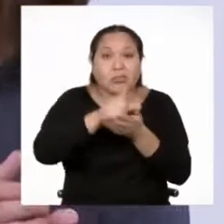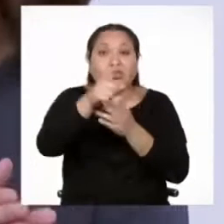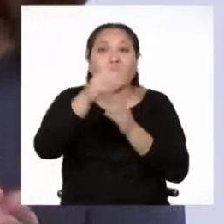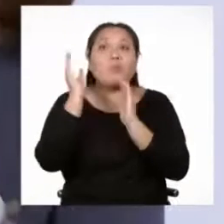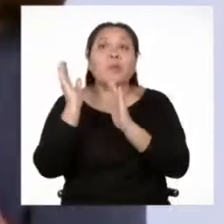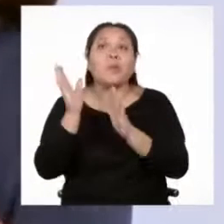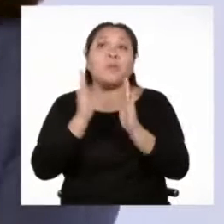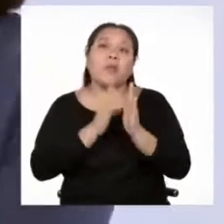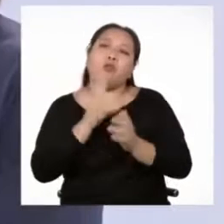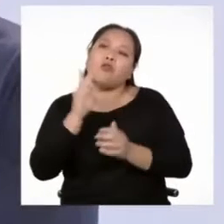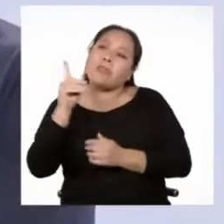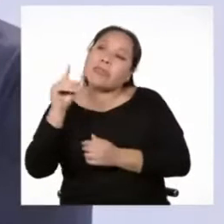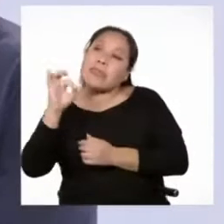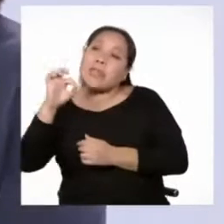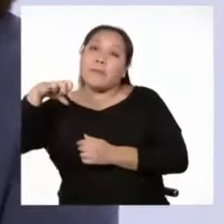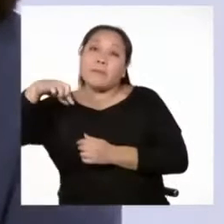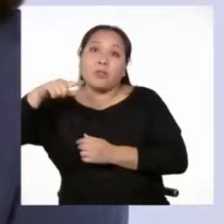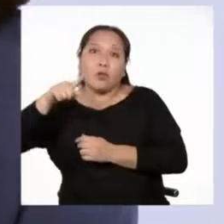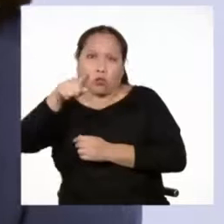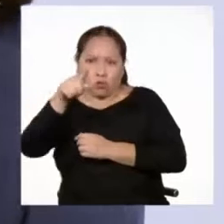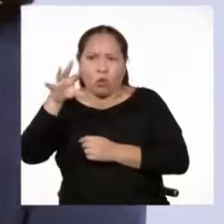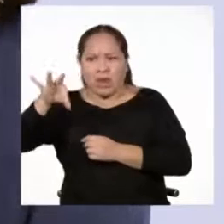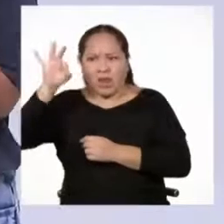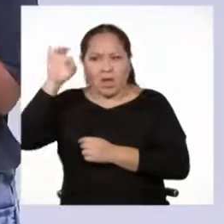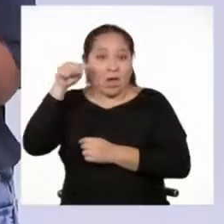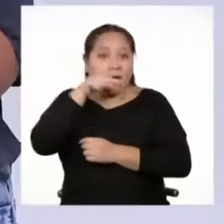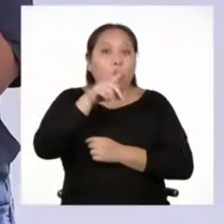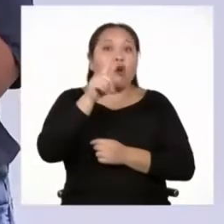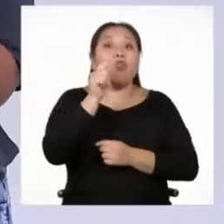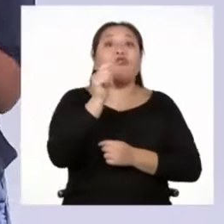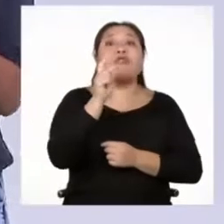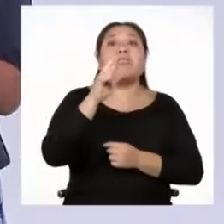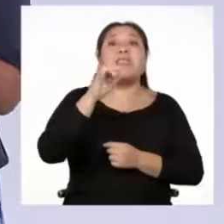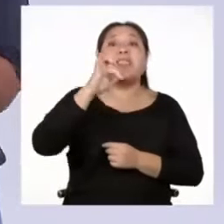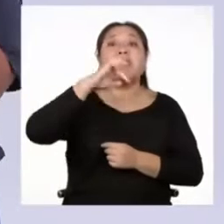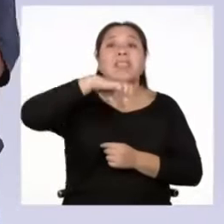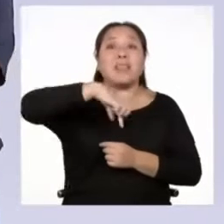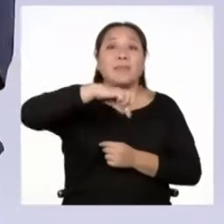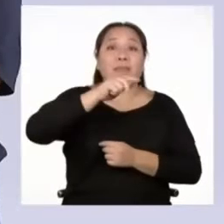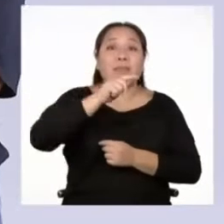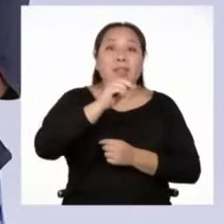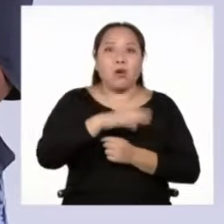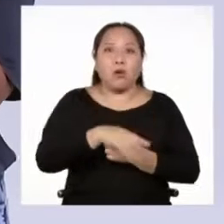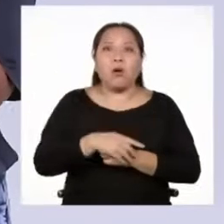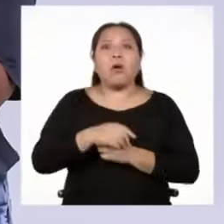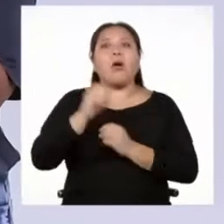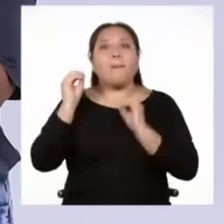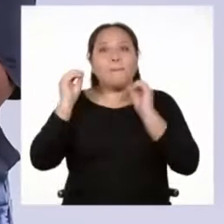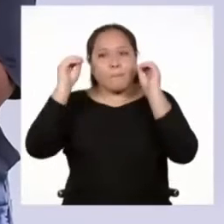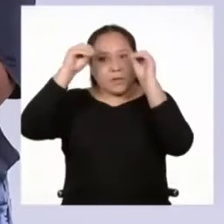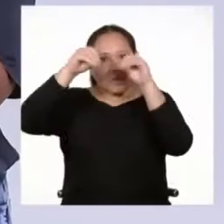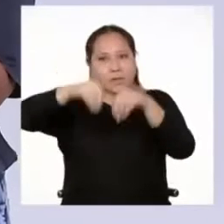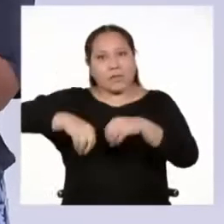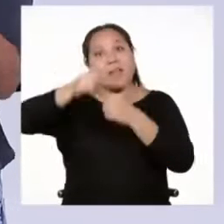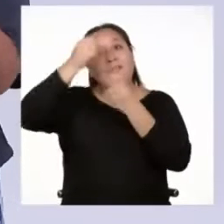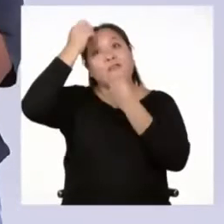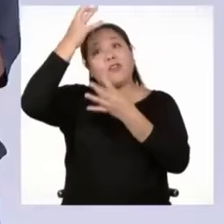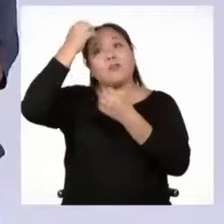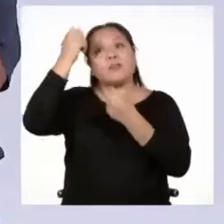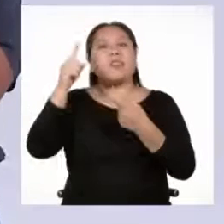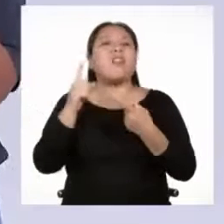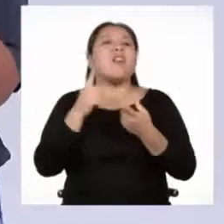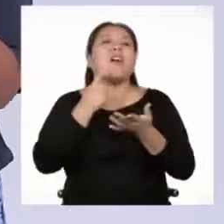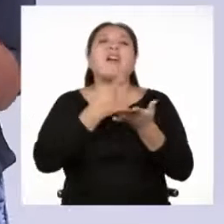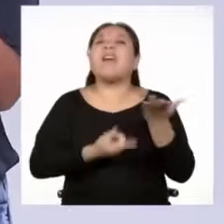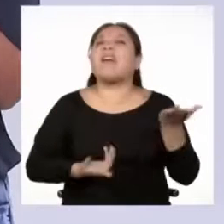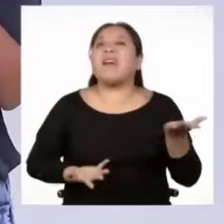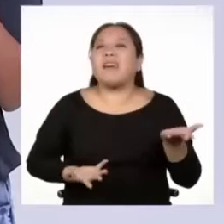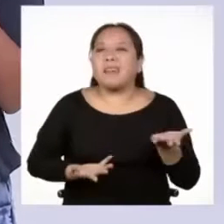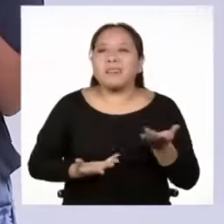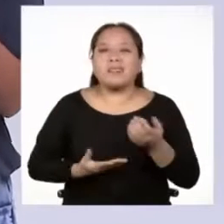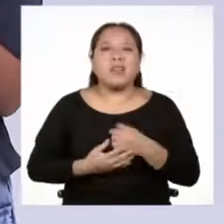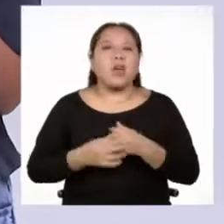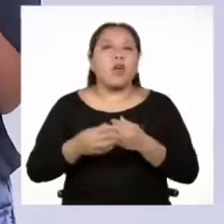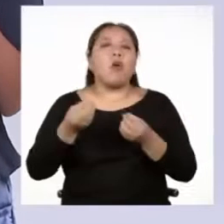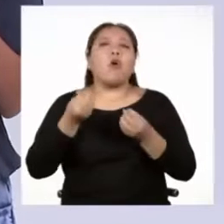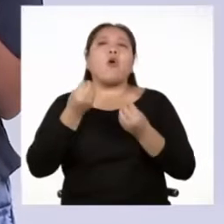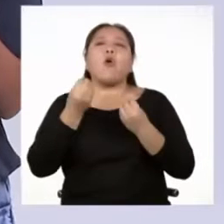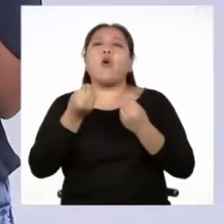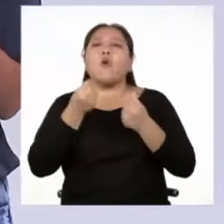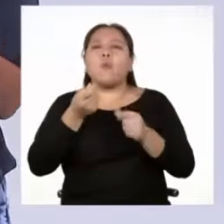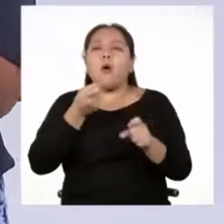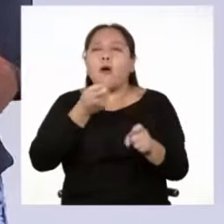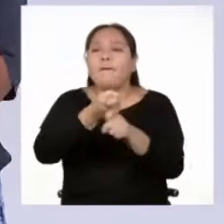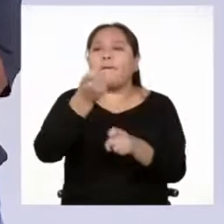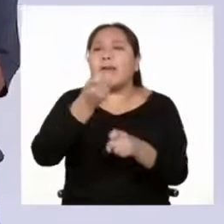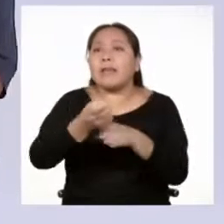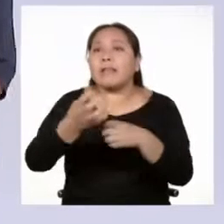un díptico o un tríptico expositivo, en las cuales presentes información acerca de qué es, qué efectos tiene en la salud de